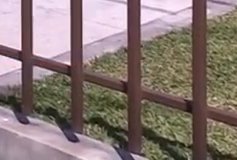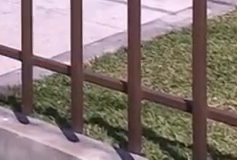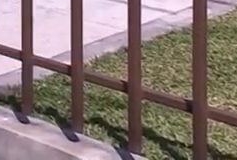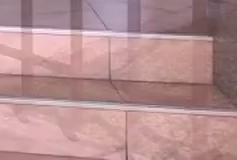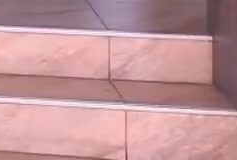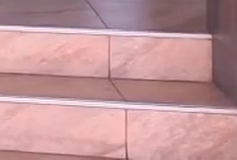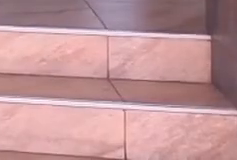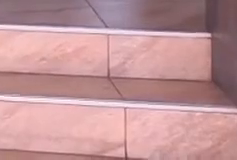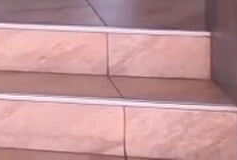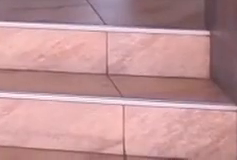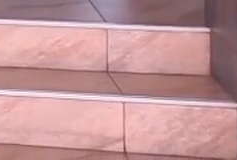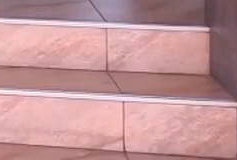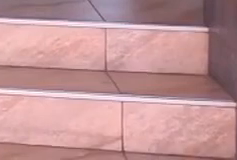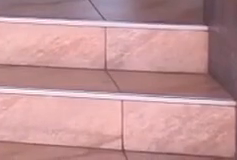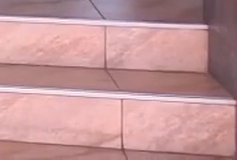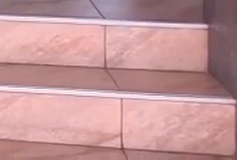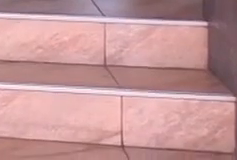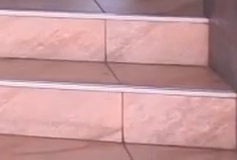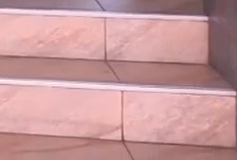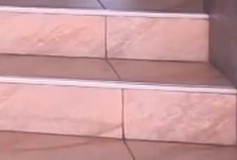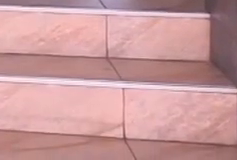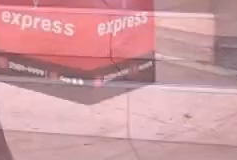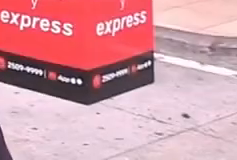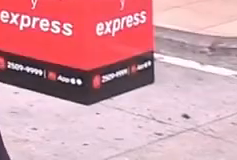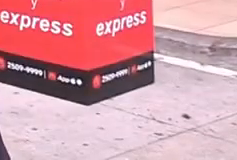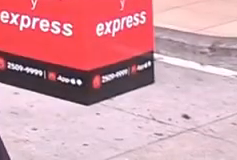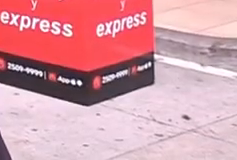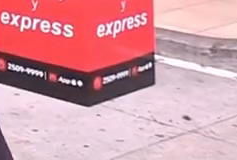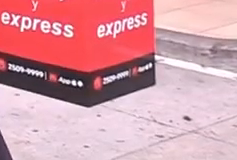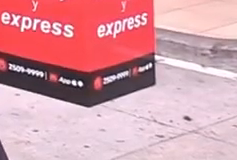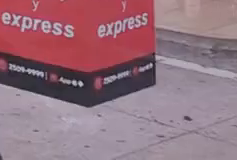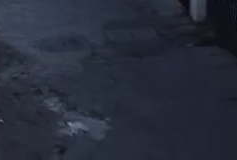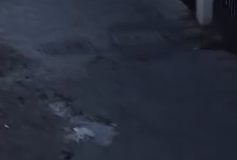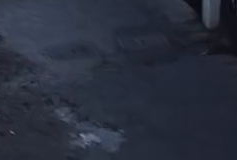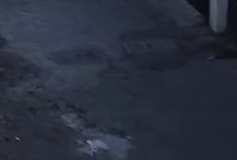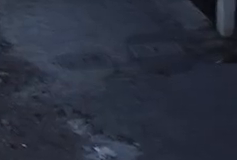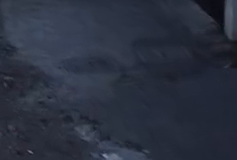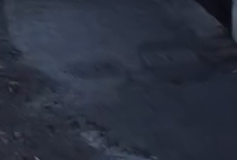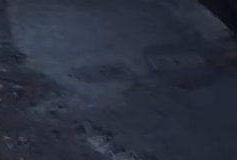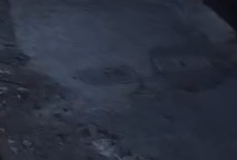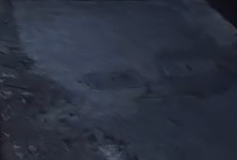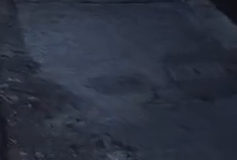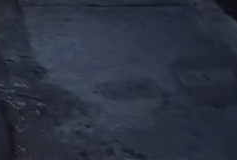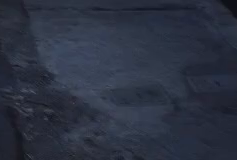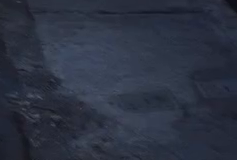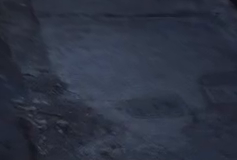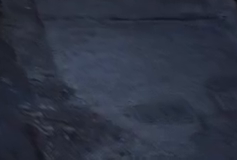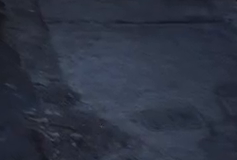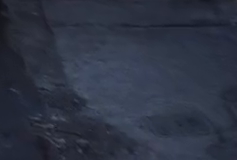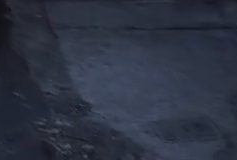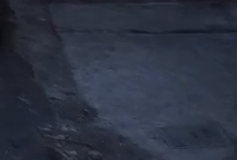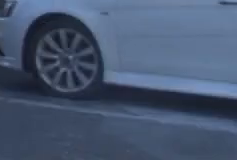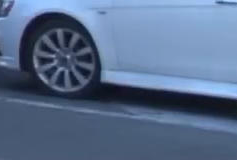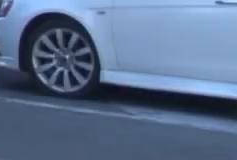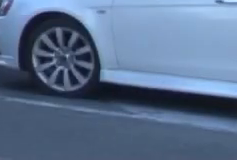como ha sido demandada por parte de la presidencia de la república es para 15 días prorrogables restaurantes y similares también